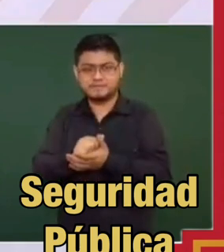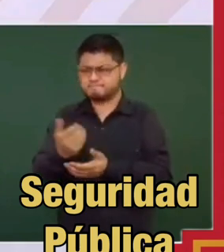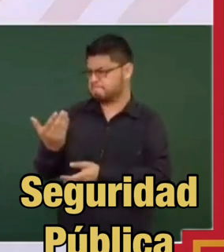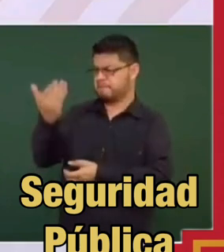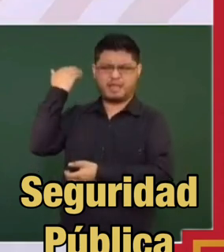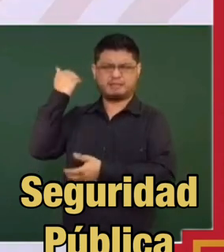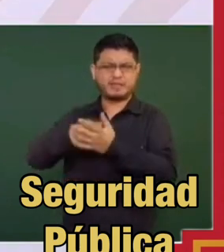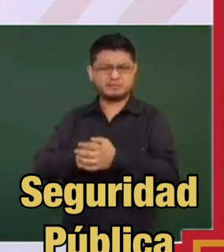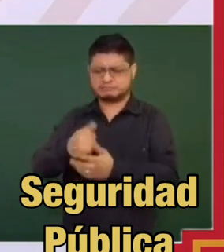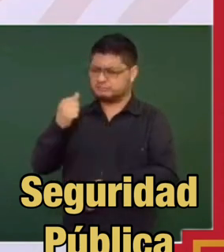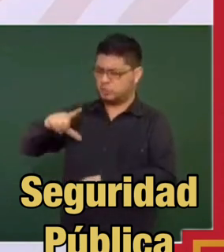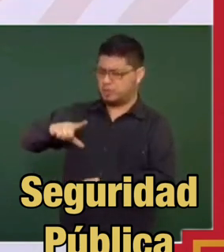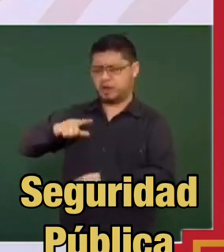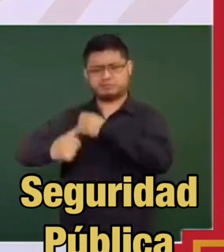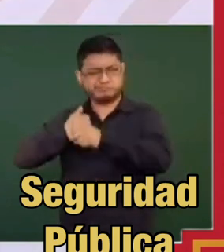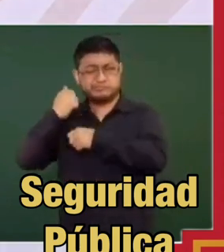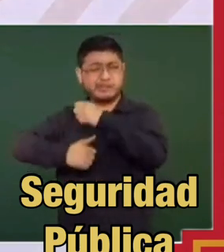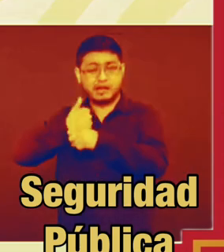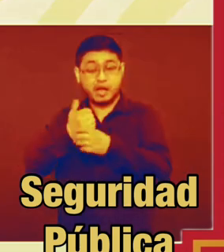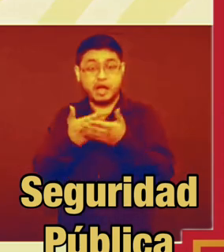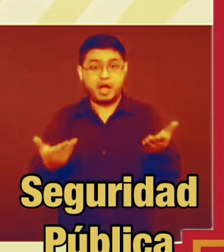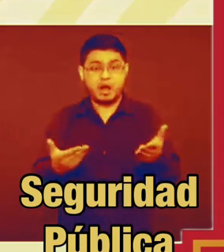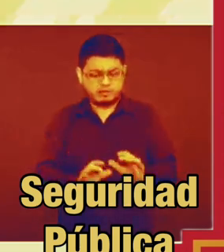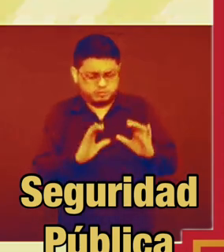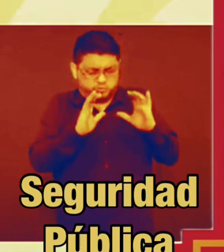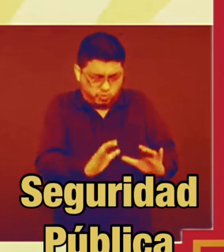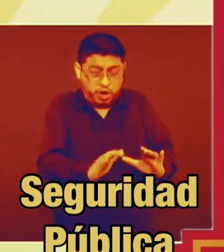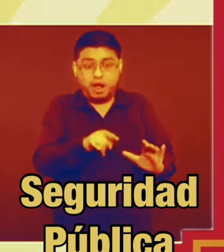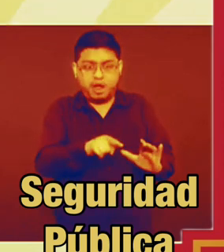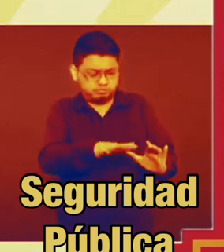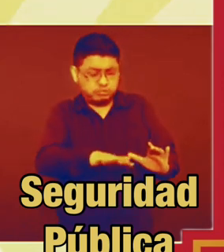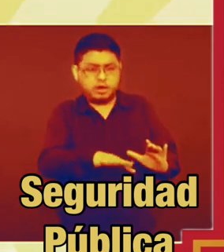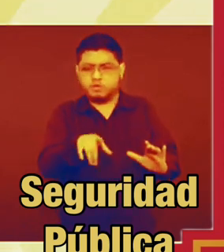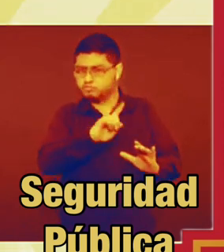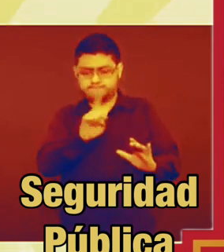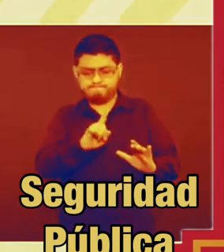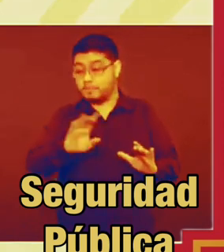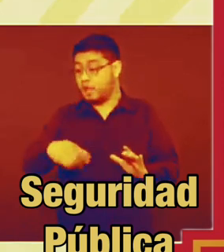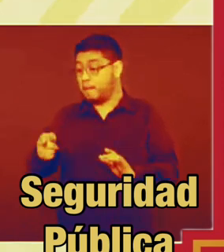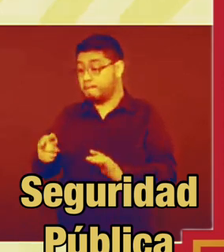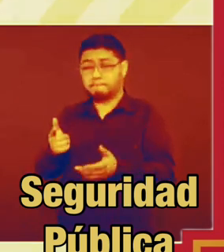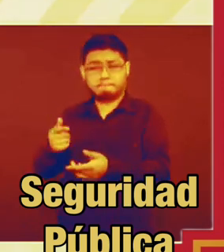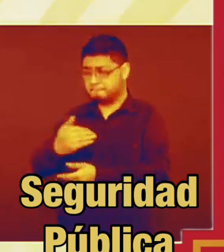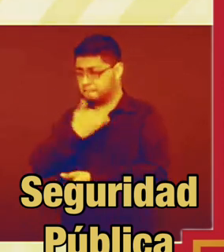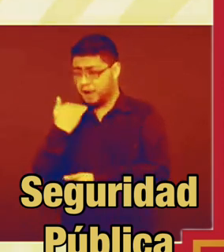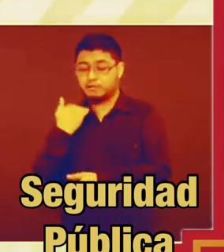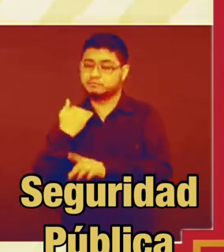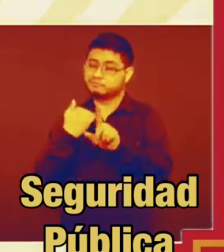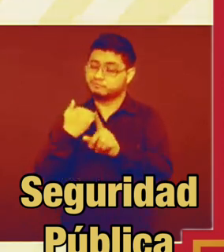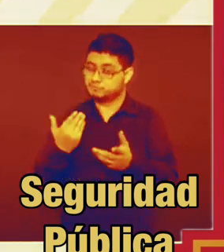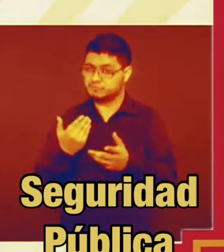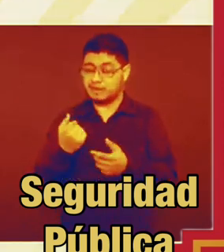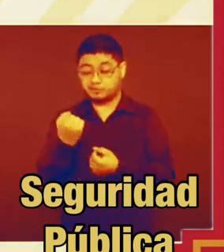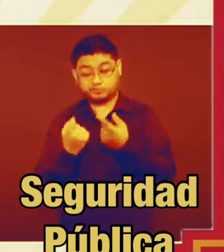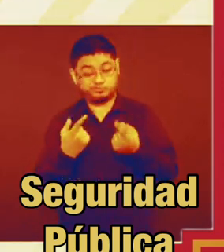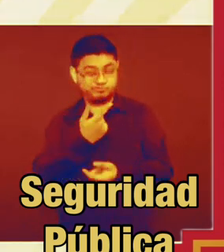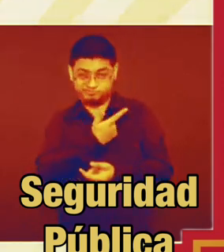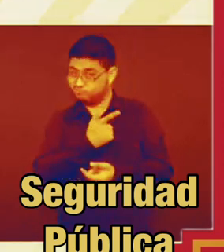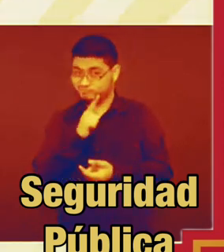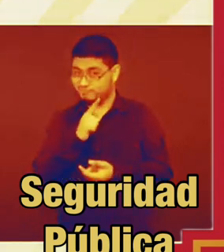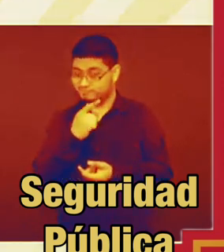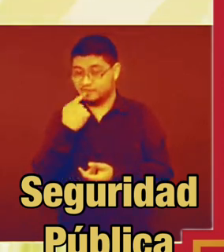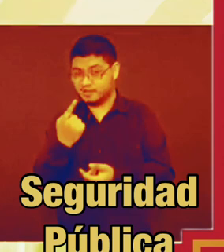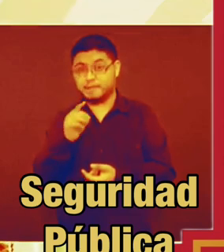durante los gobiernos neoliberales o neoporfiristas, ahora no se reprime al pueblo, no se ordenan masacres. A veces no les gusta que yo diga esto, pero para que no se